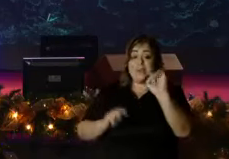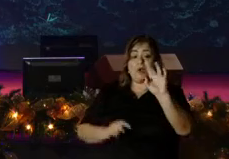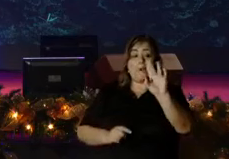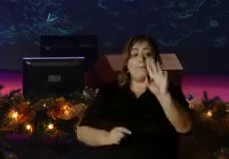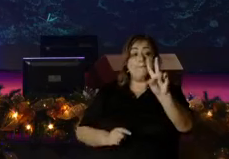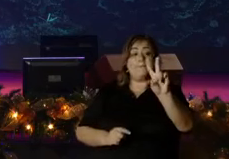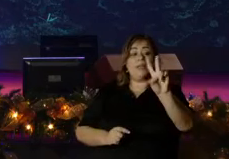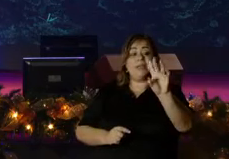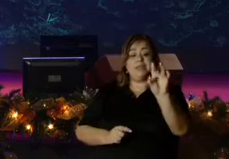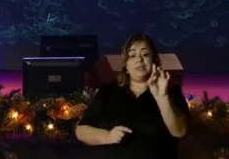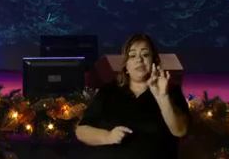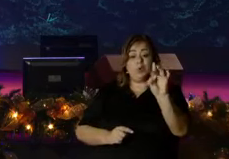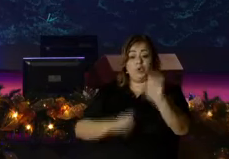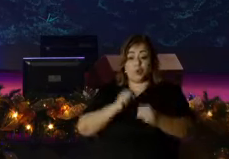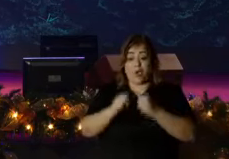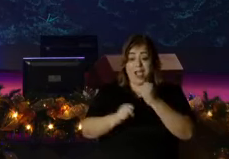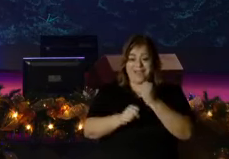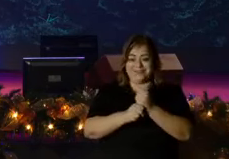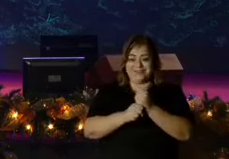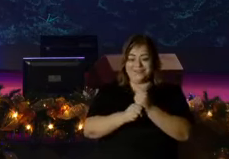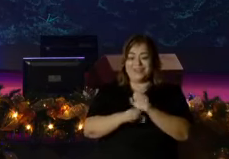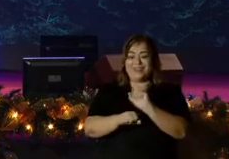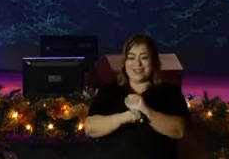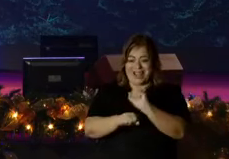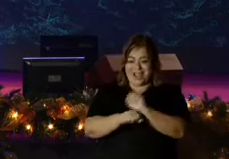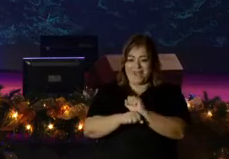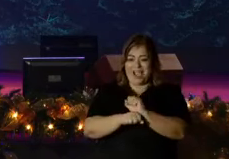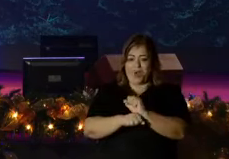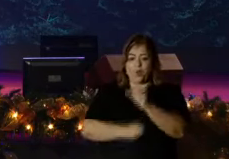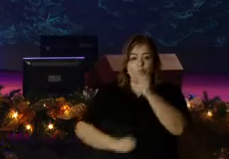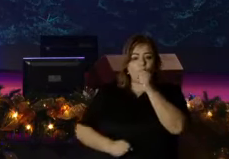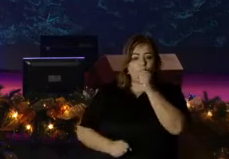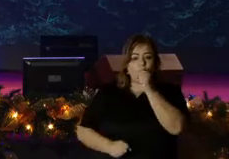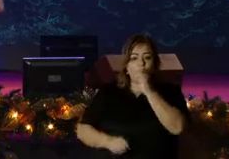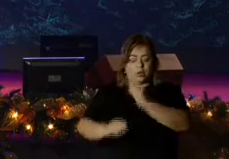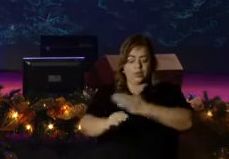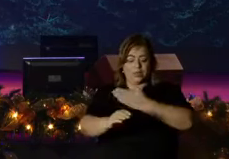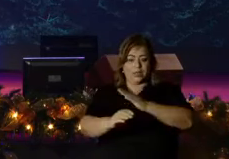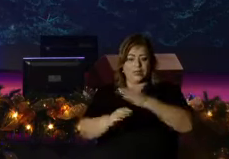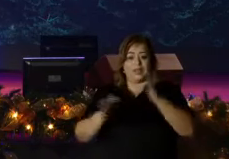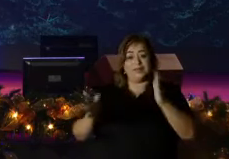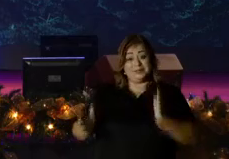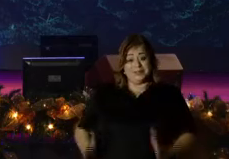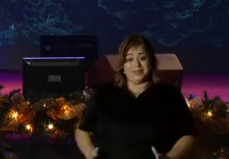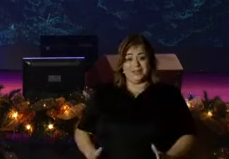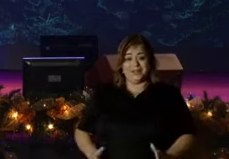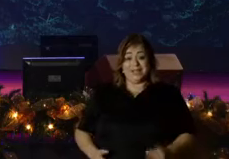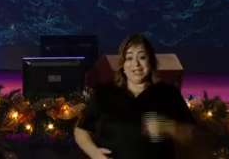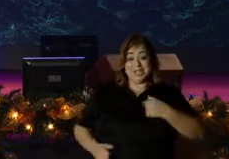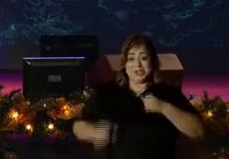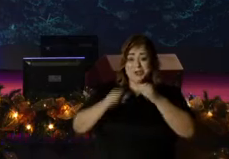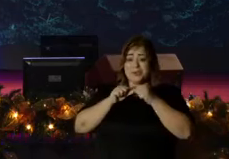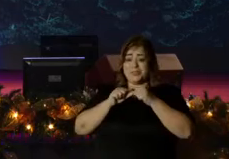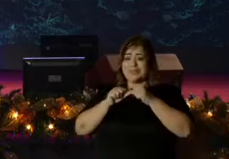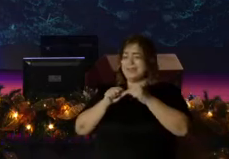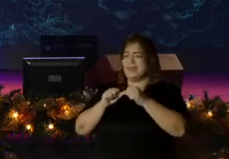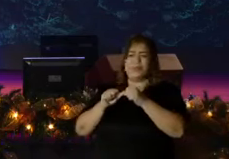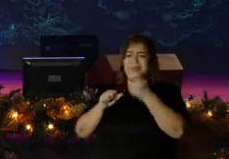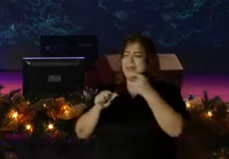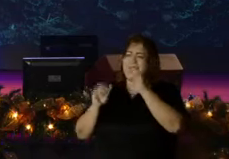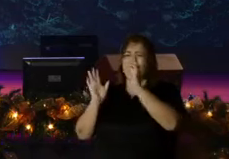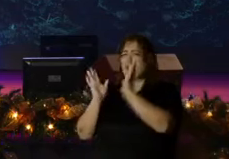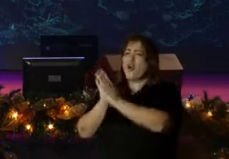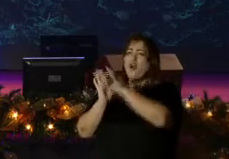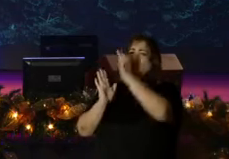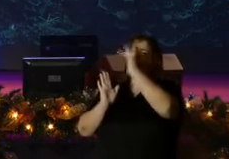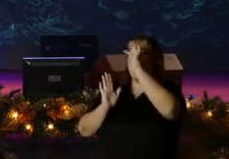un aplauso al rey. De verdad que wow, wow, wow. 28 años. Y sigo dándole gloria al que se merece